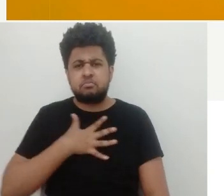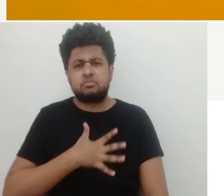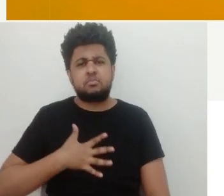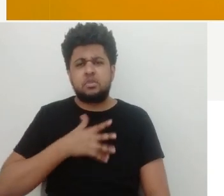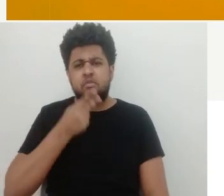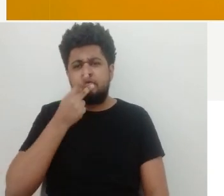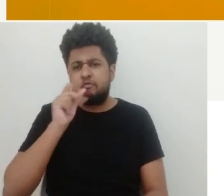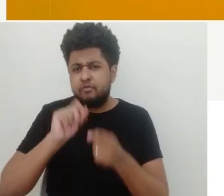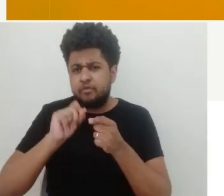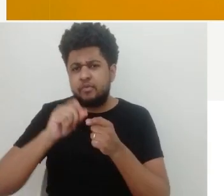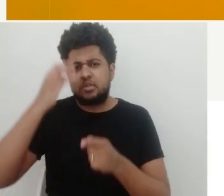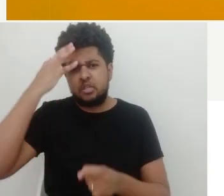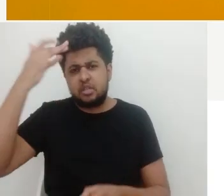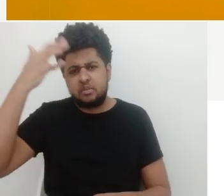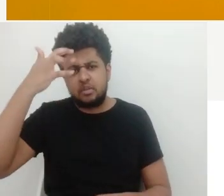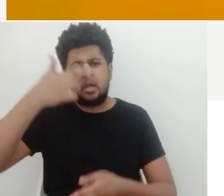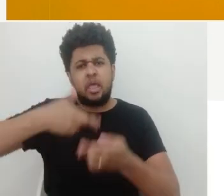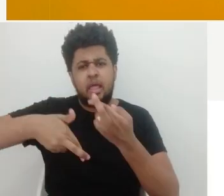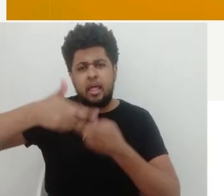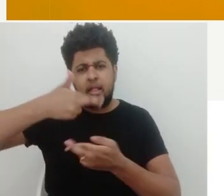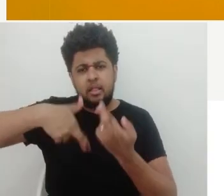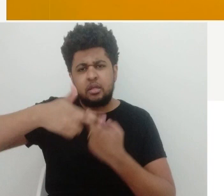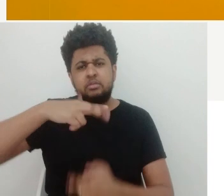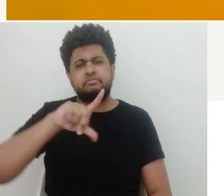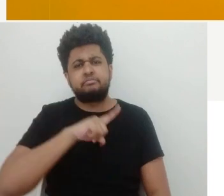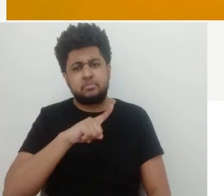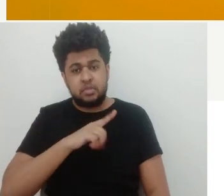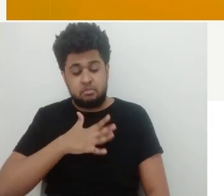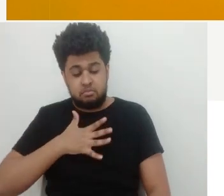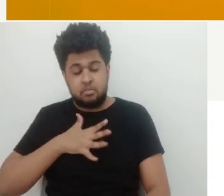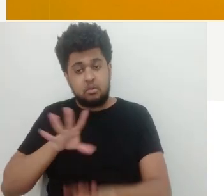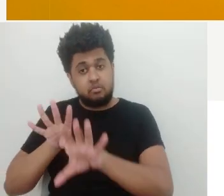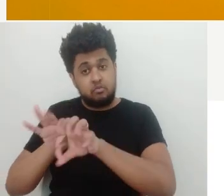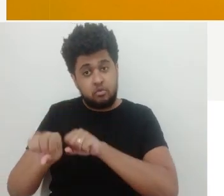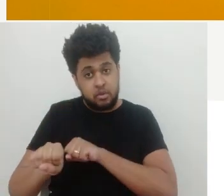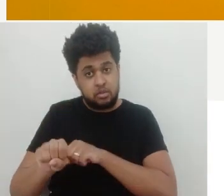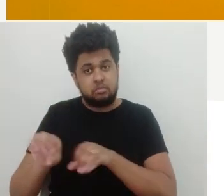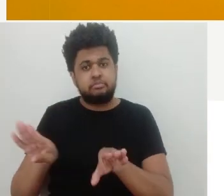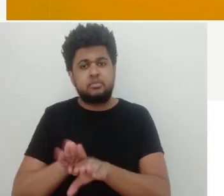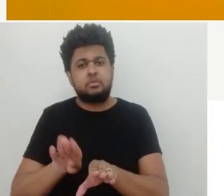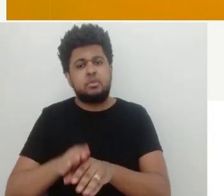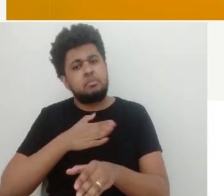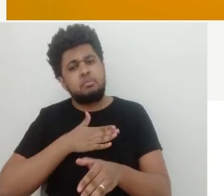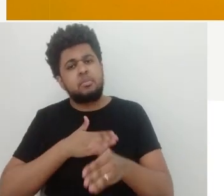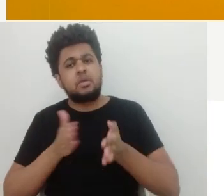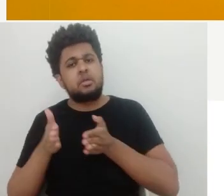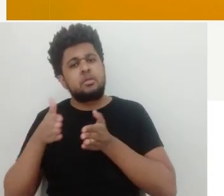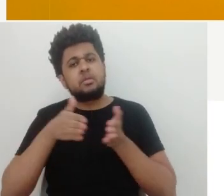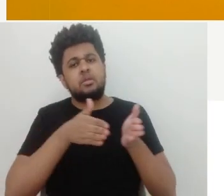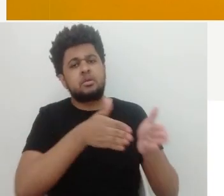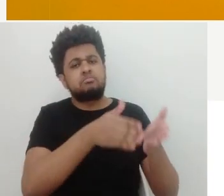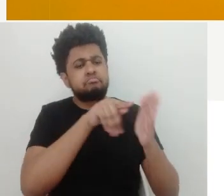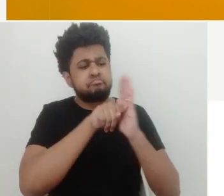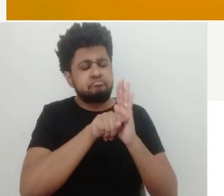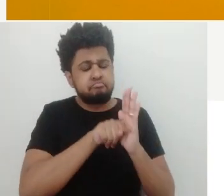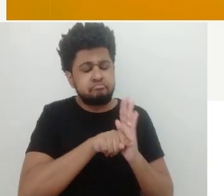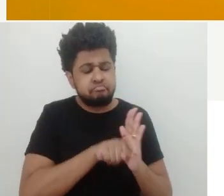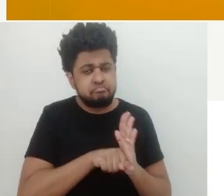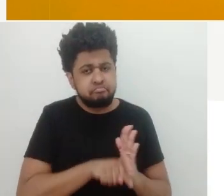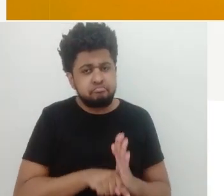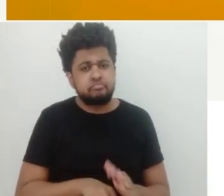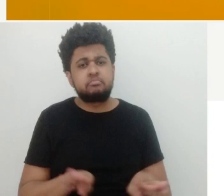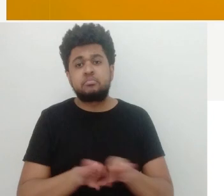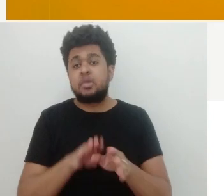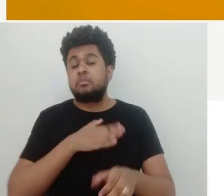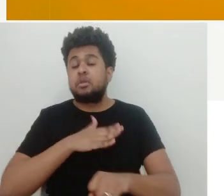tenido, tanto en mi formación como en mi trayectoria de investigación, como en mi práctica docente, con al menos